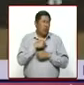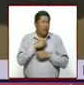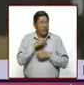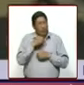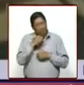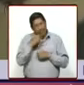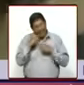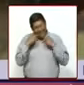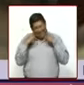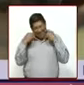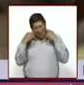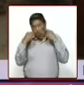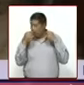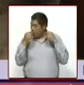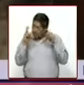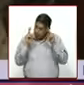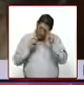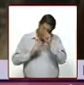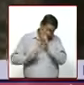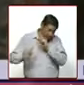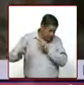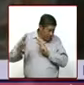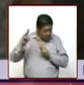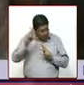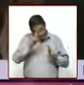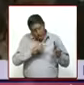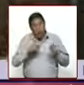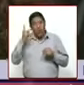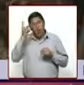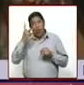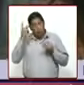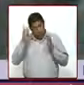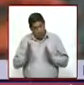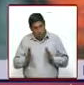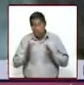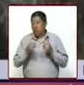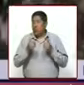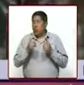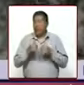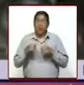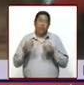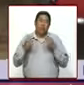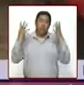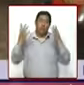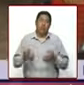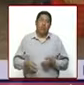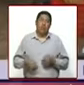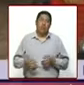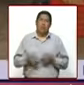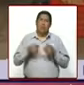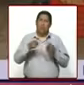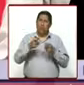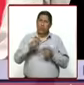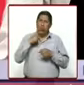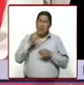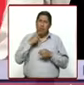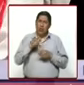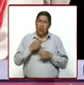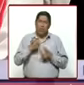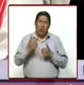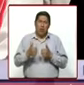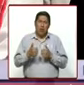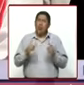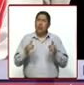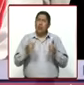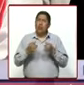no sonriendo, sino muy preocupados, porque están los políticos jugando con la paciencia de la gente. Creo que usted lo acaba de decir bien, están